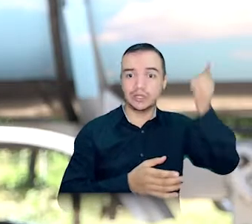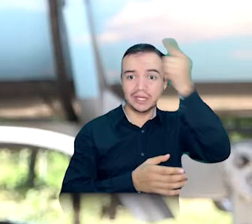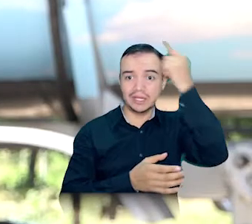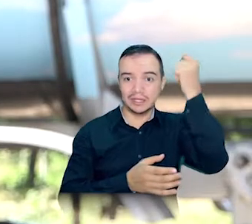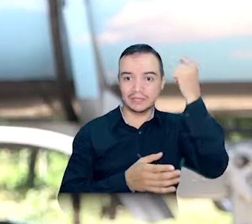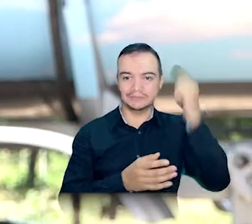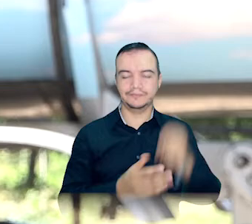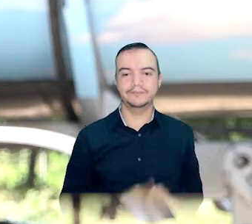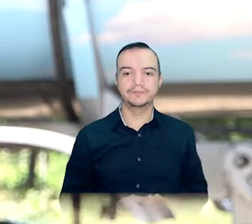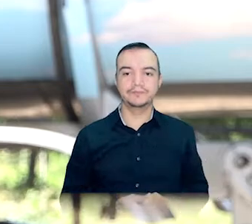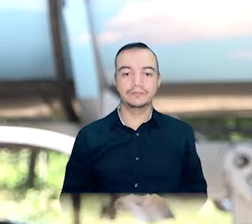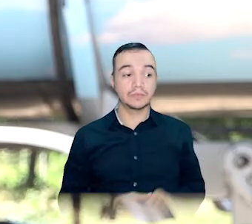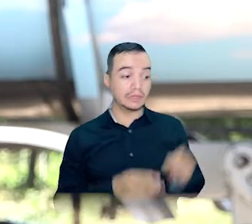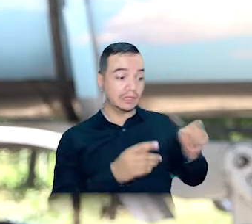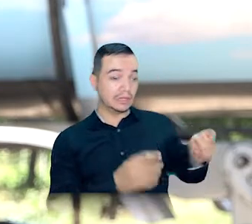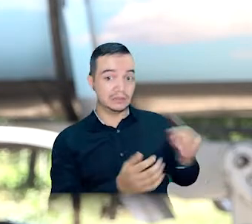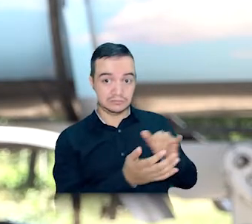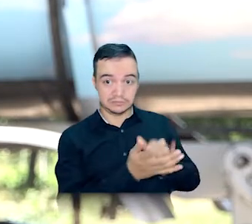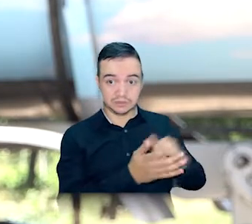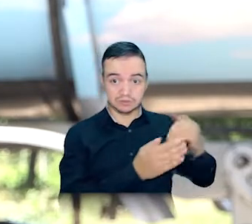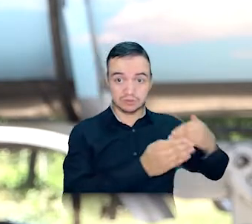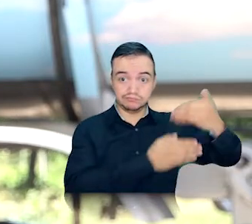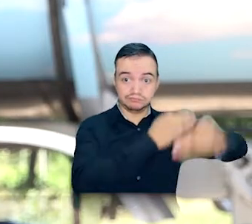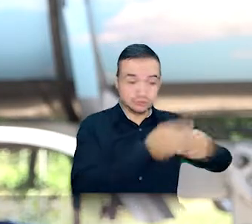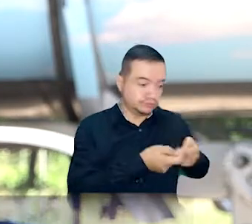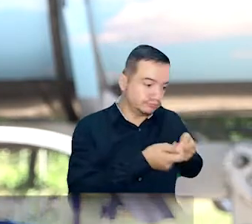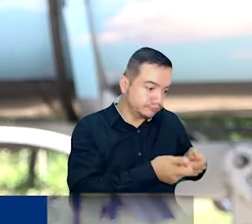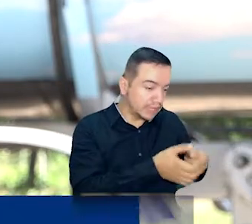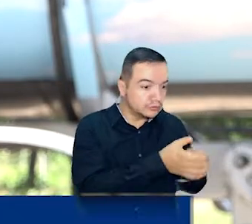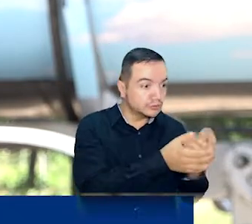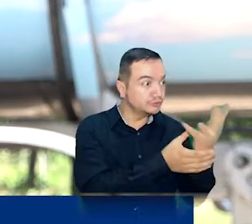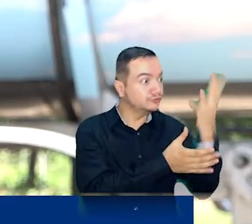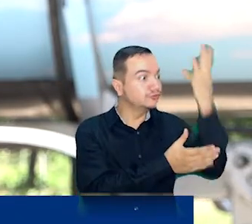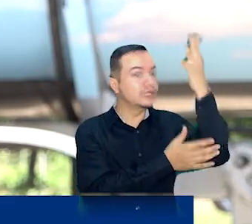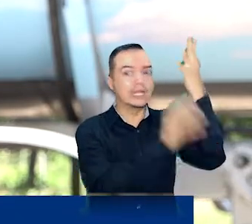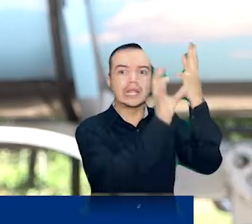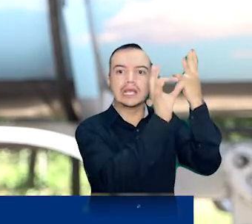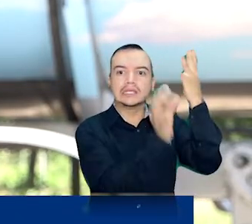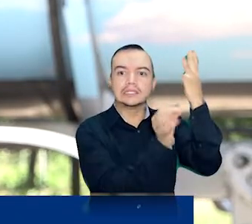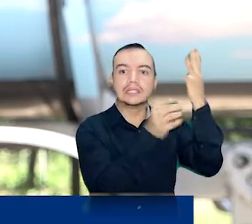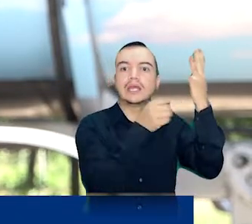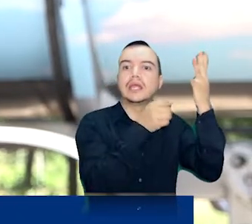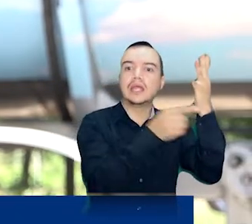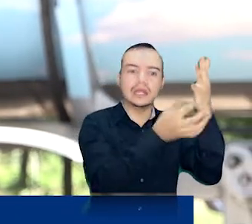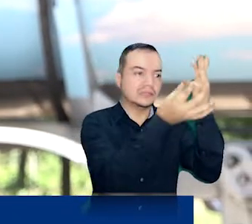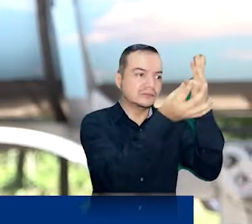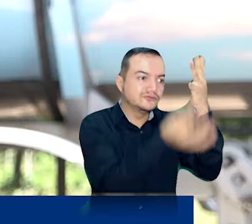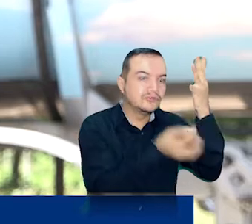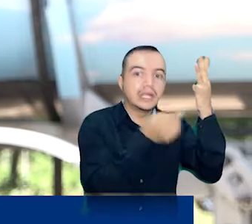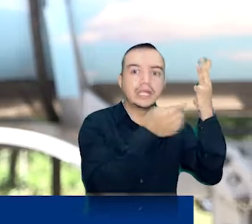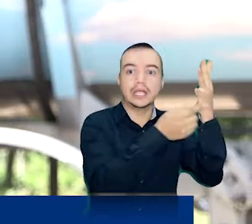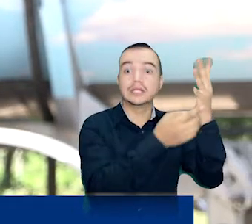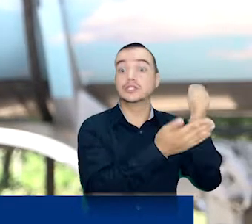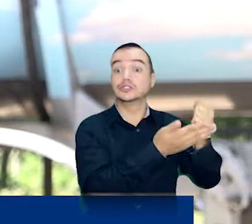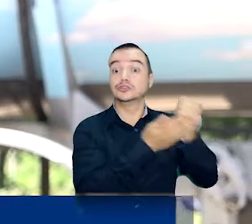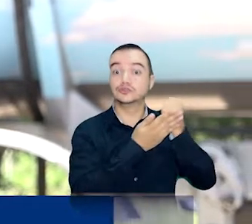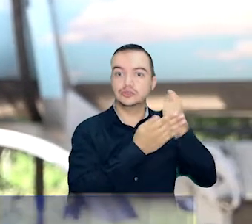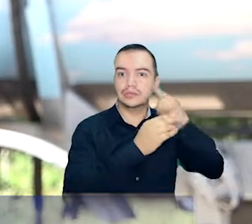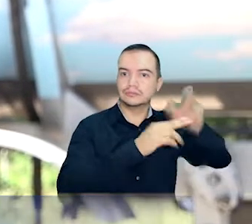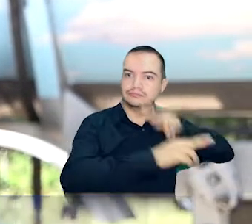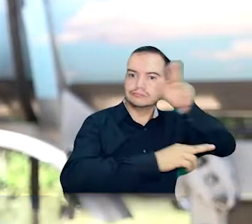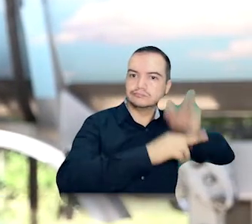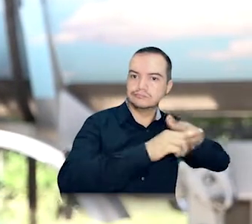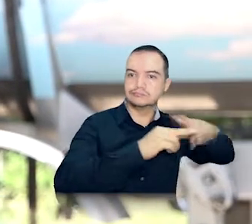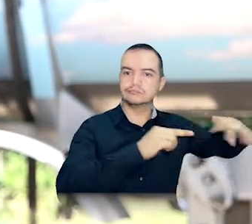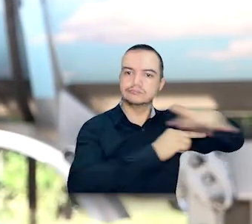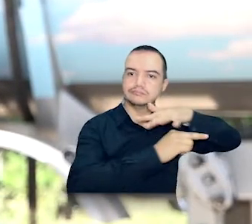cadena es una cadena sostenible, desde el cultivo hasta el final de la misma, y nos interesa pues fortalecer estos lazos